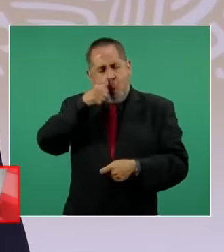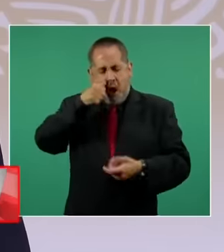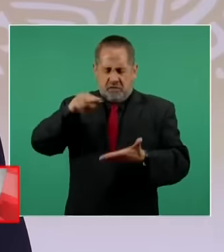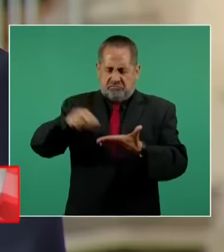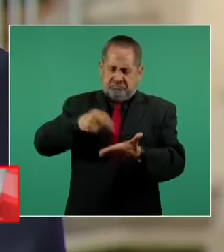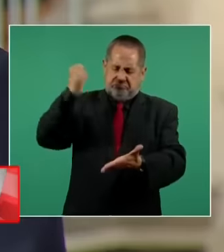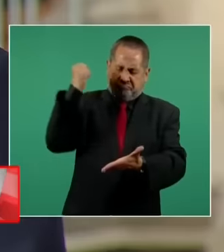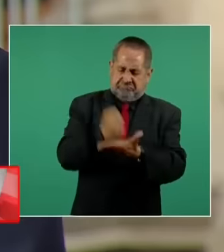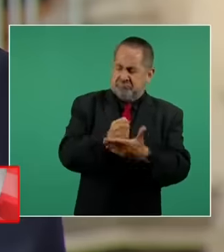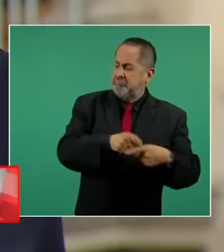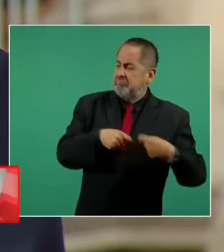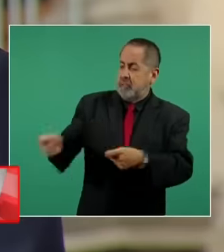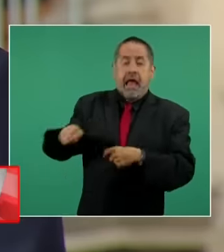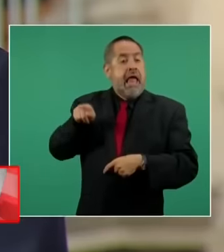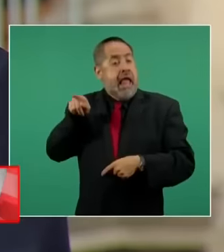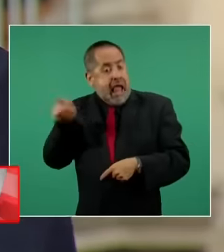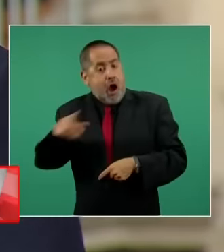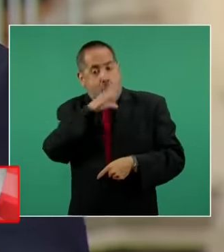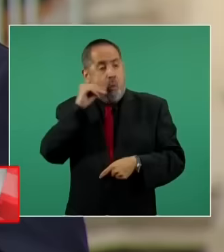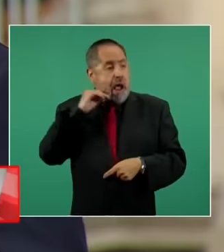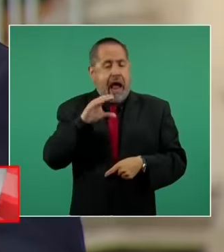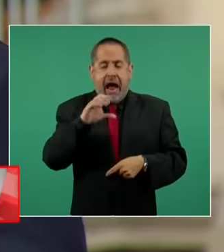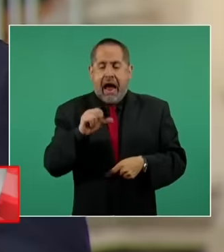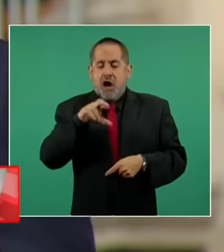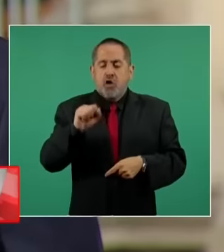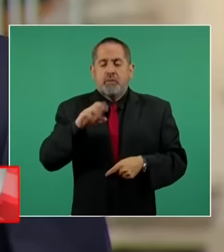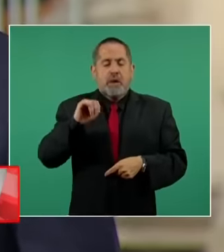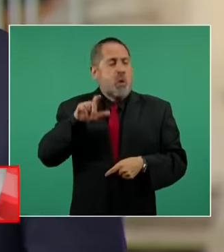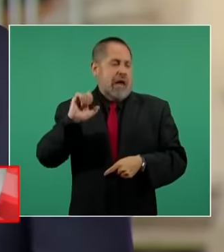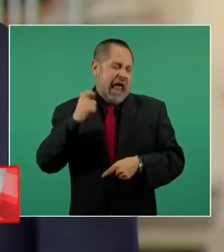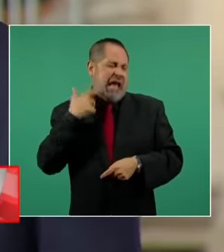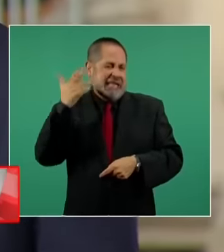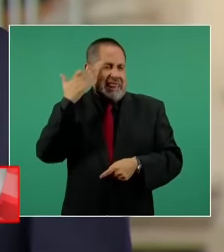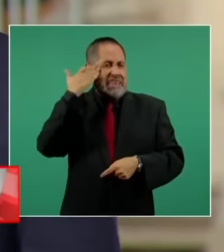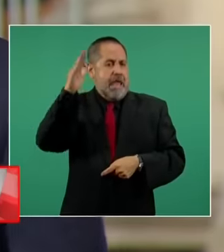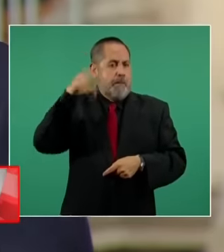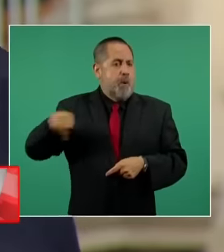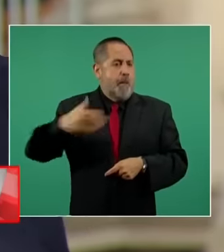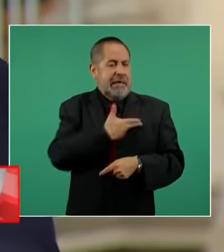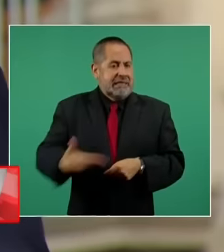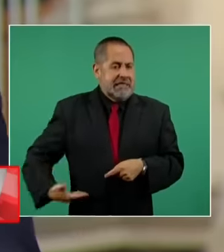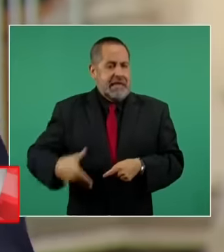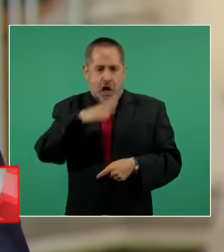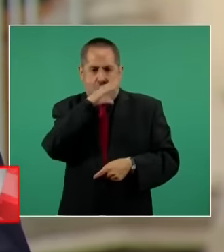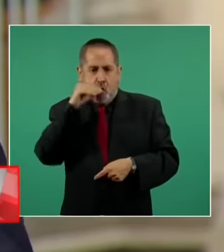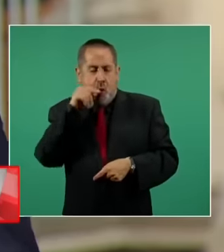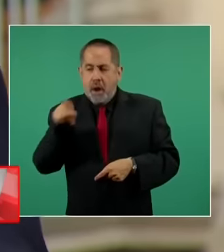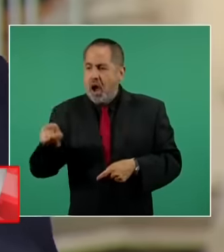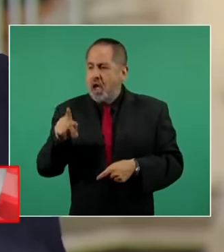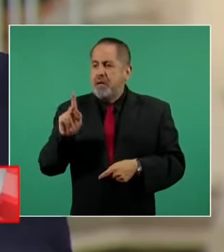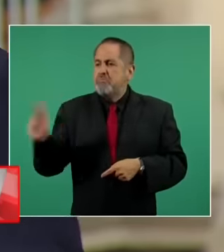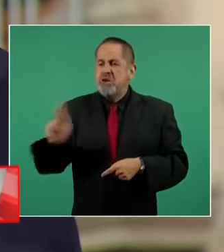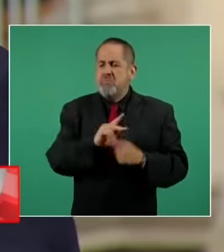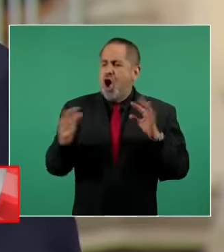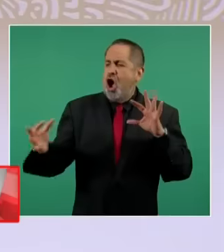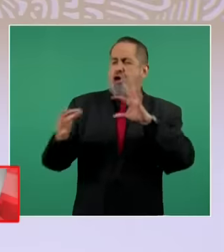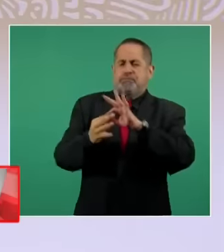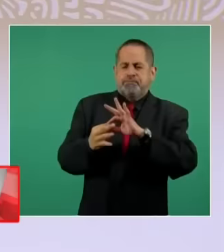agradeció Carlos Manuel de Céspedes, el presidente de la República en armas, en carta memorable a su par mexicano, y